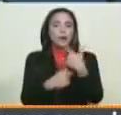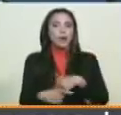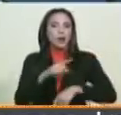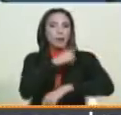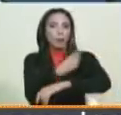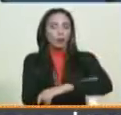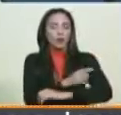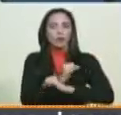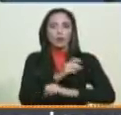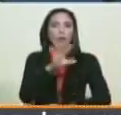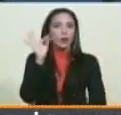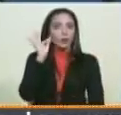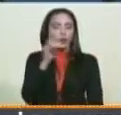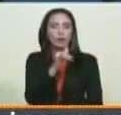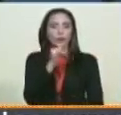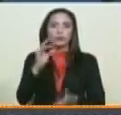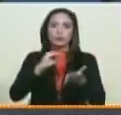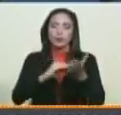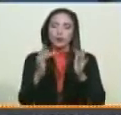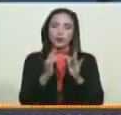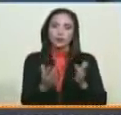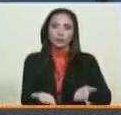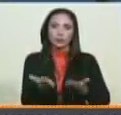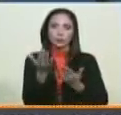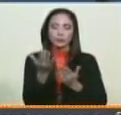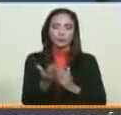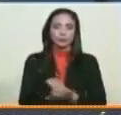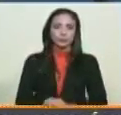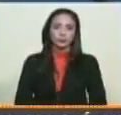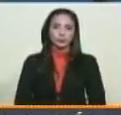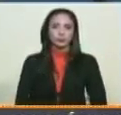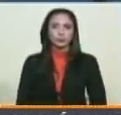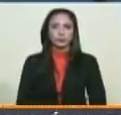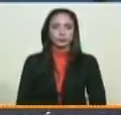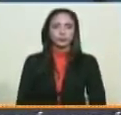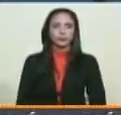ámbitos nacionales. Con esta información, nosotros regresamos al contacto con ustedes a los estudios. Adelante.